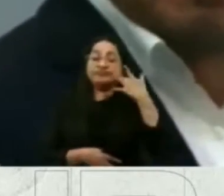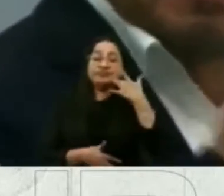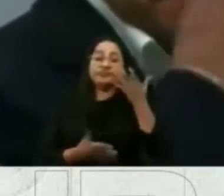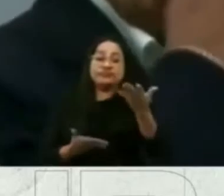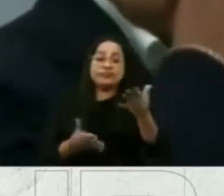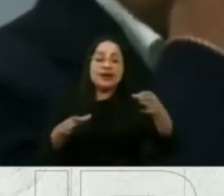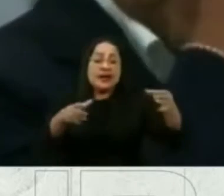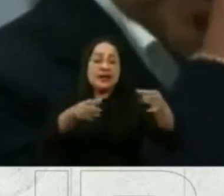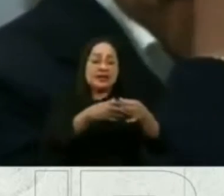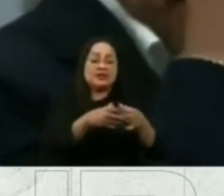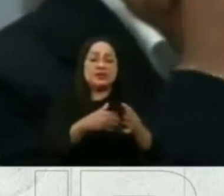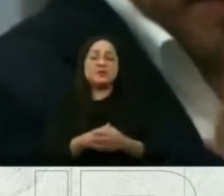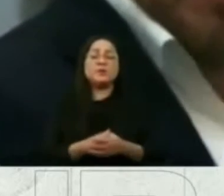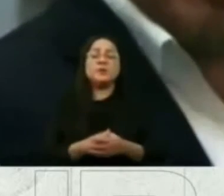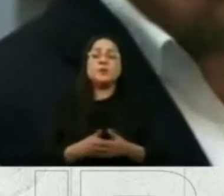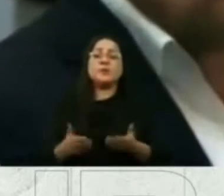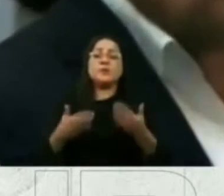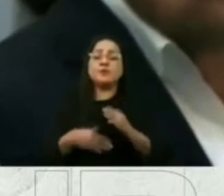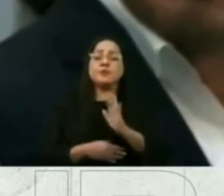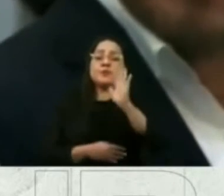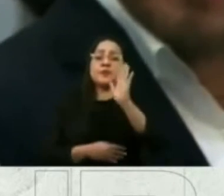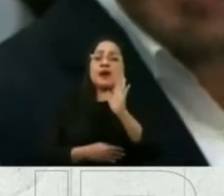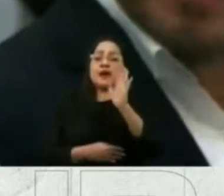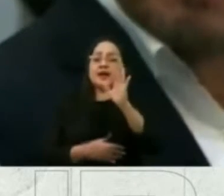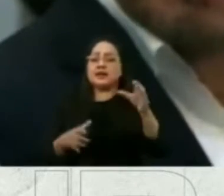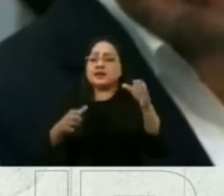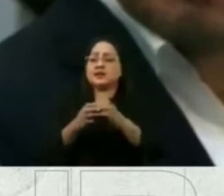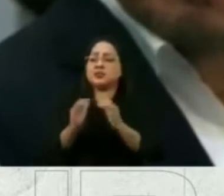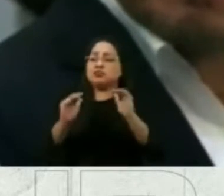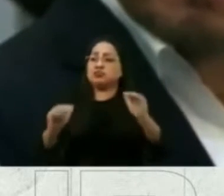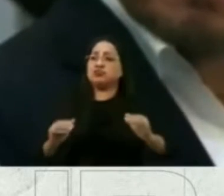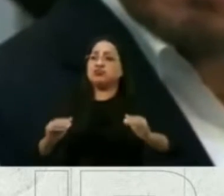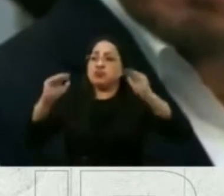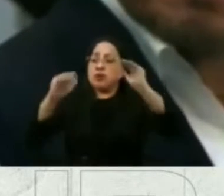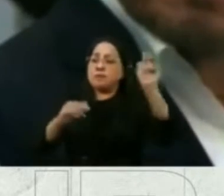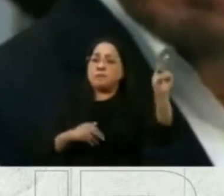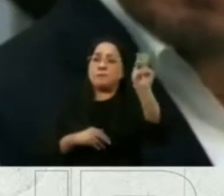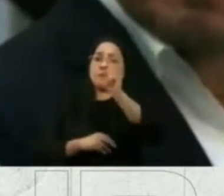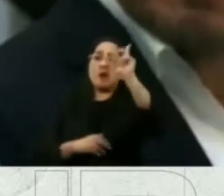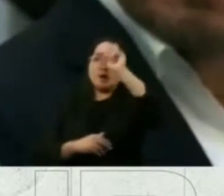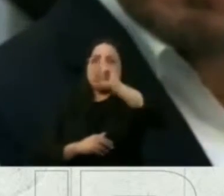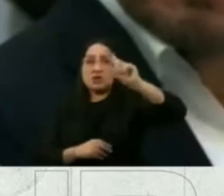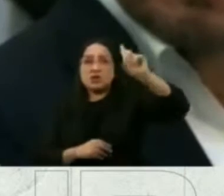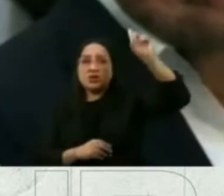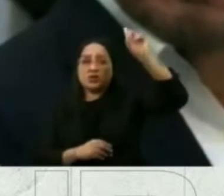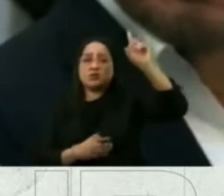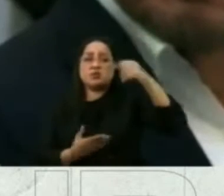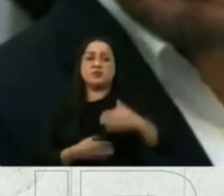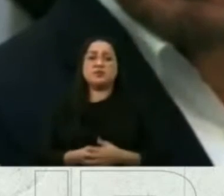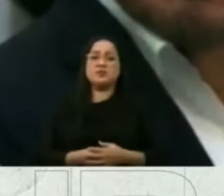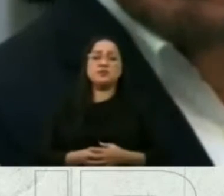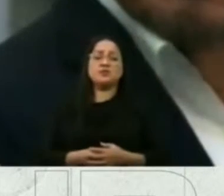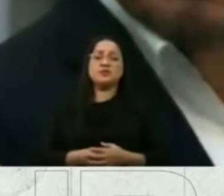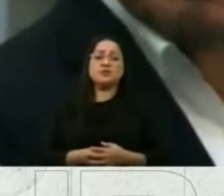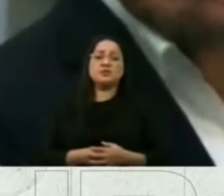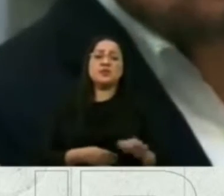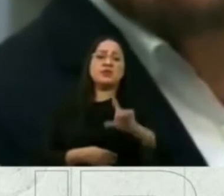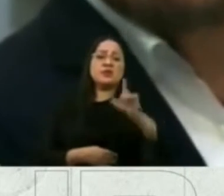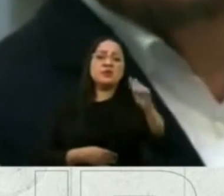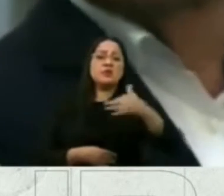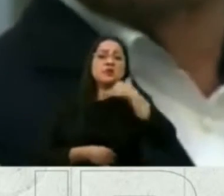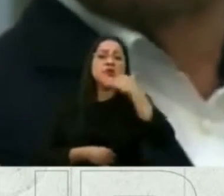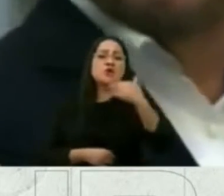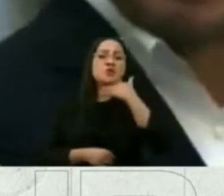máximo tribunal, una especie de Olimpo de los dioses. Y luego la corrupción que enloda a varios